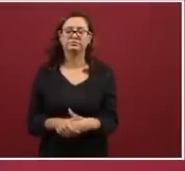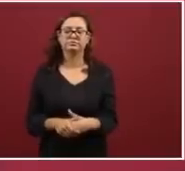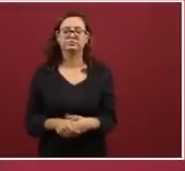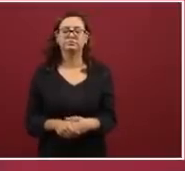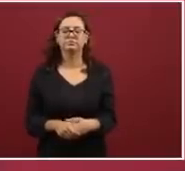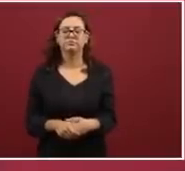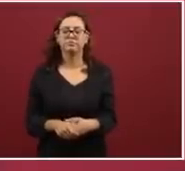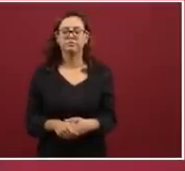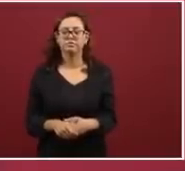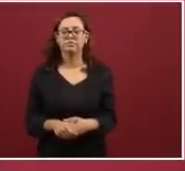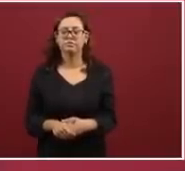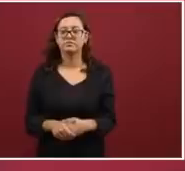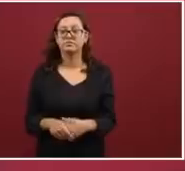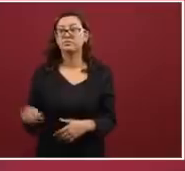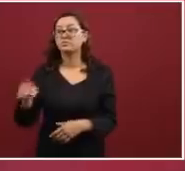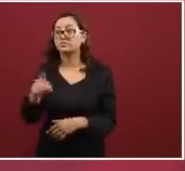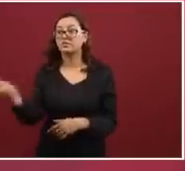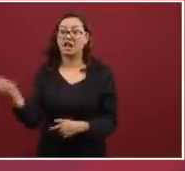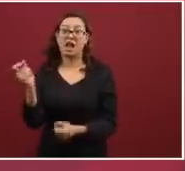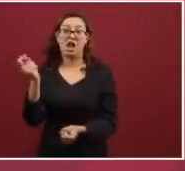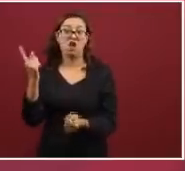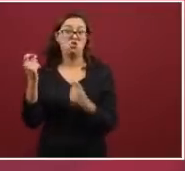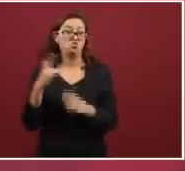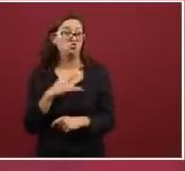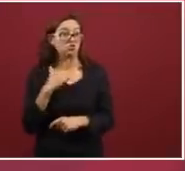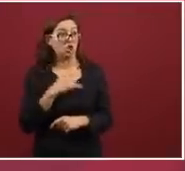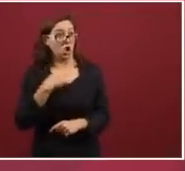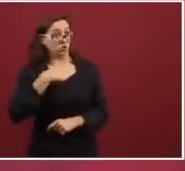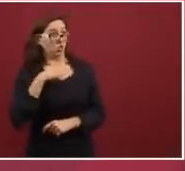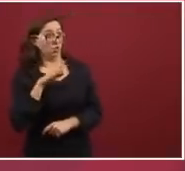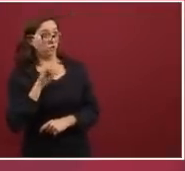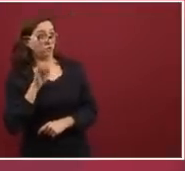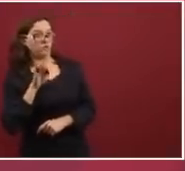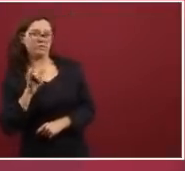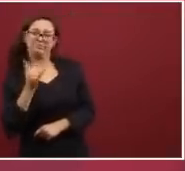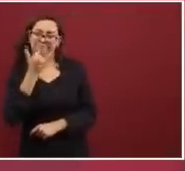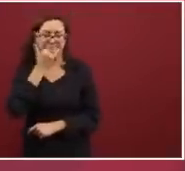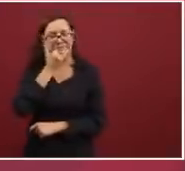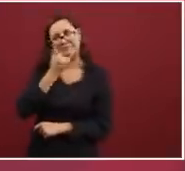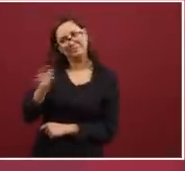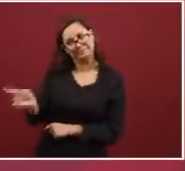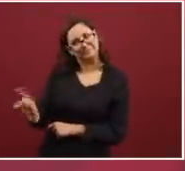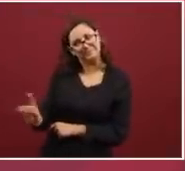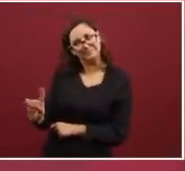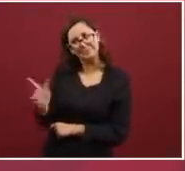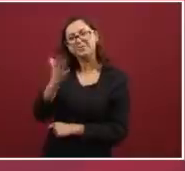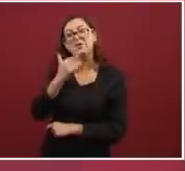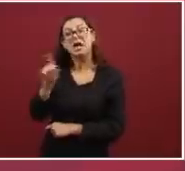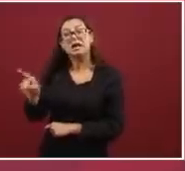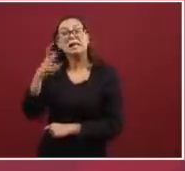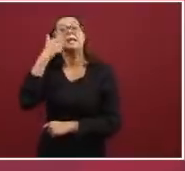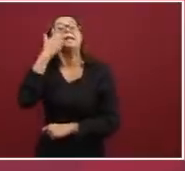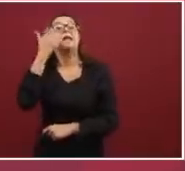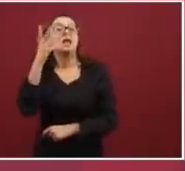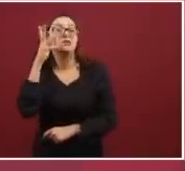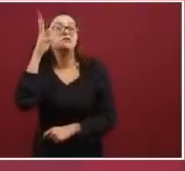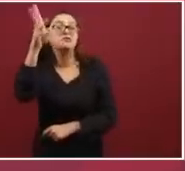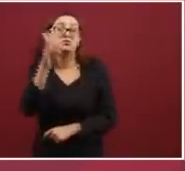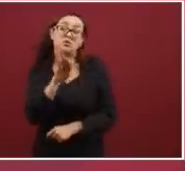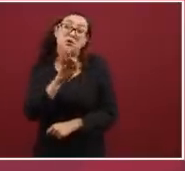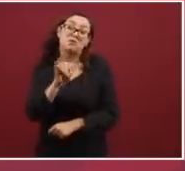no se estuviesen sintiendo fifís quienes no lo son. O sea, son aspirantes a fifí, puede